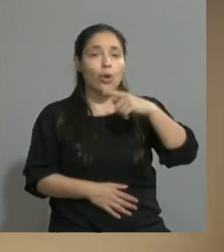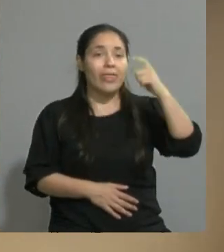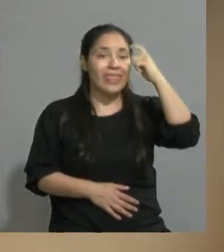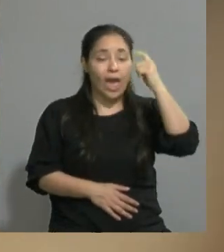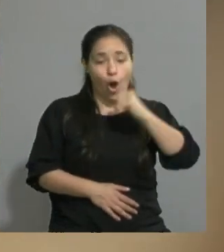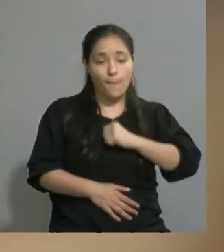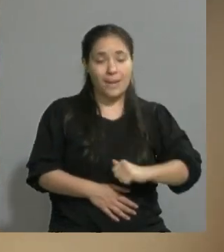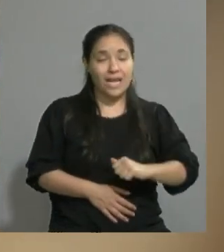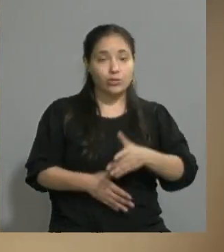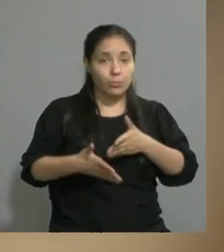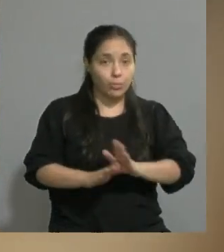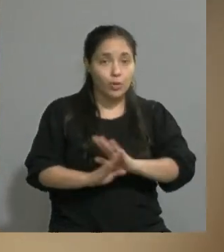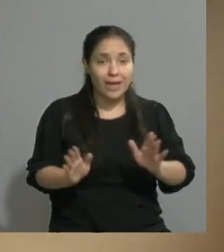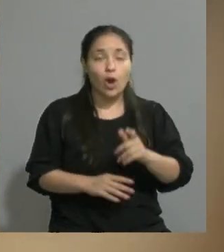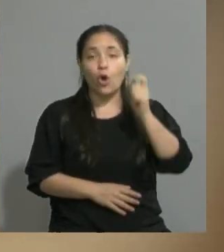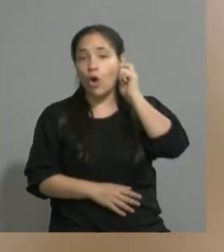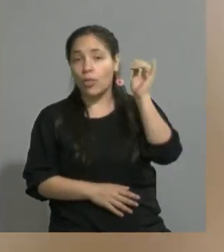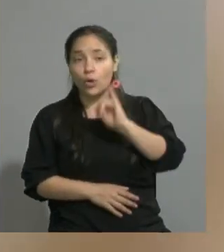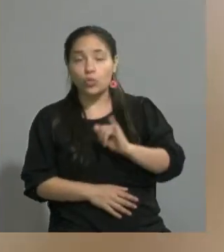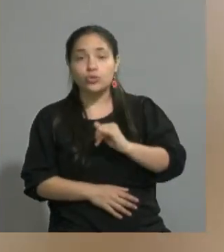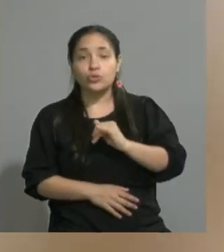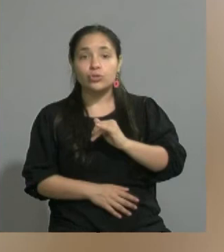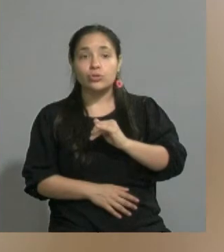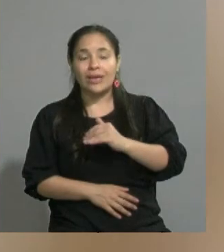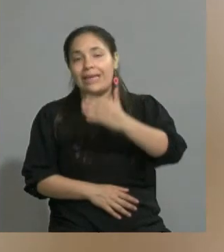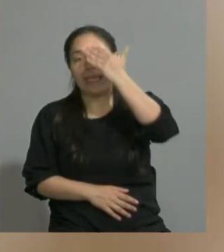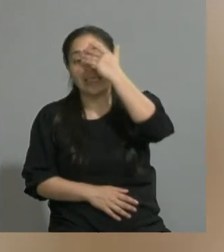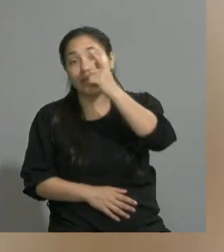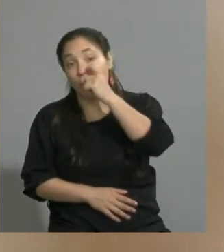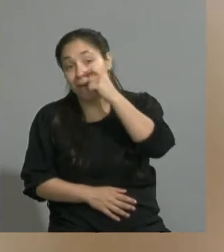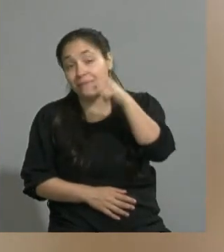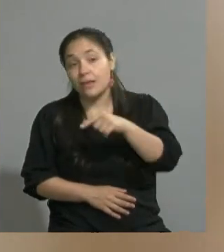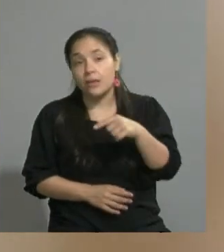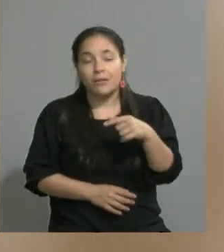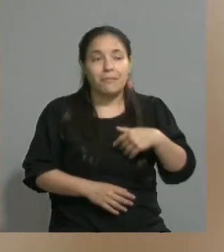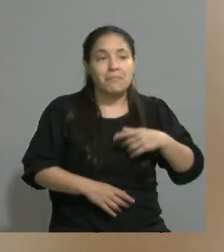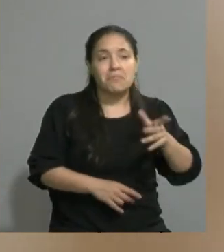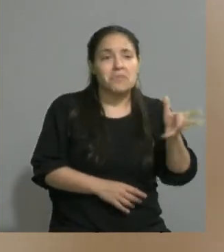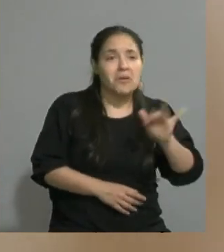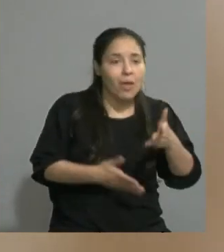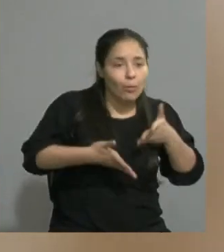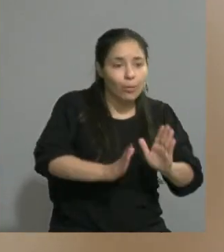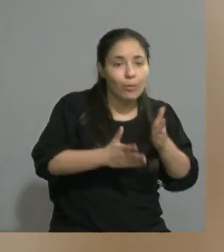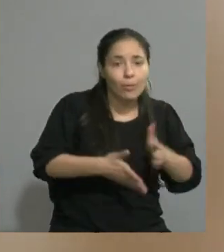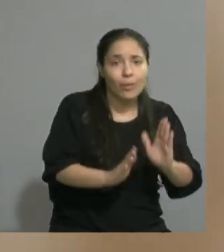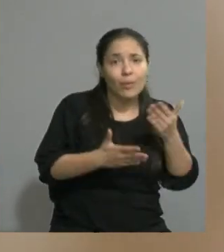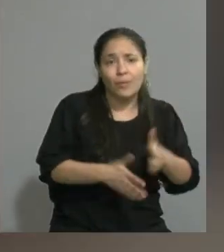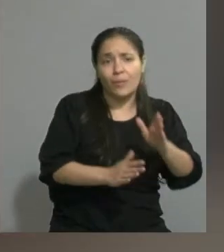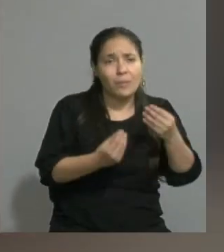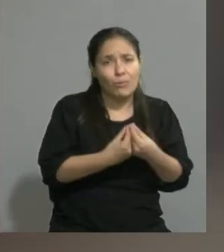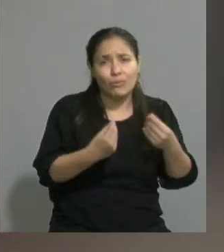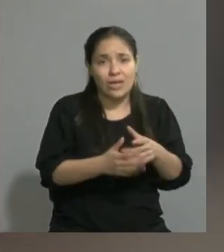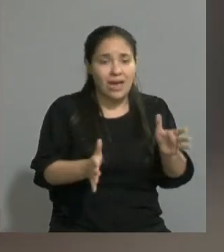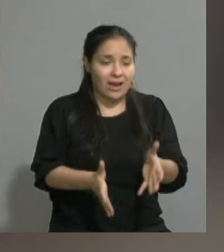Godoy Cruz, o 15 o 20, y nacen 1000. Claro, no alcanza. Nosotros en los refugios todos los días están tirando cajas con